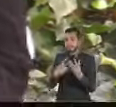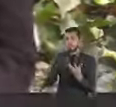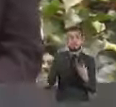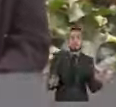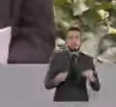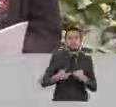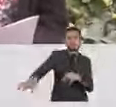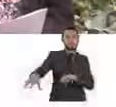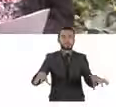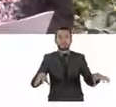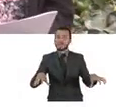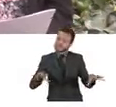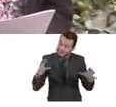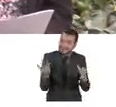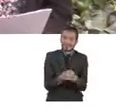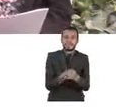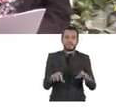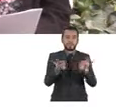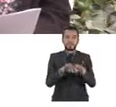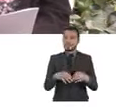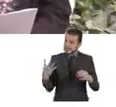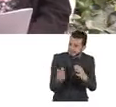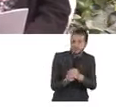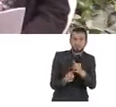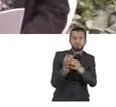socioespacial, inclusión social.